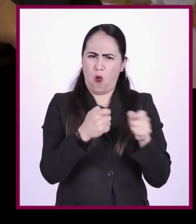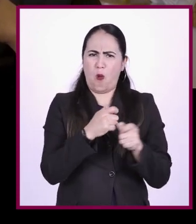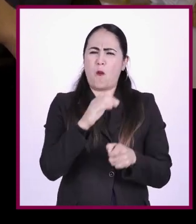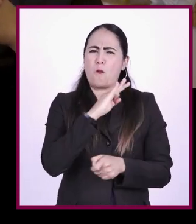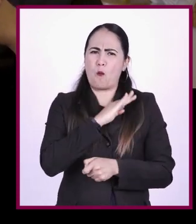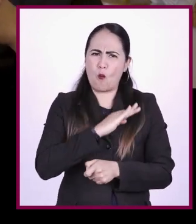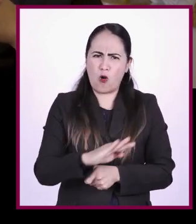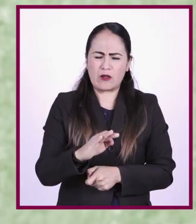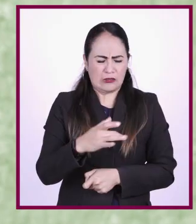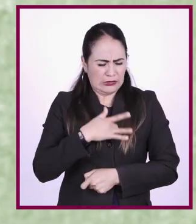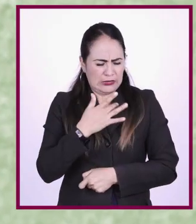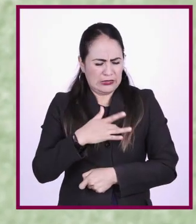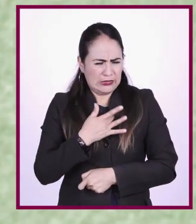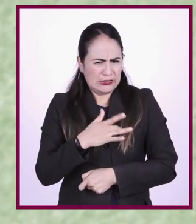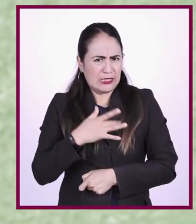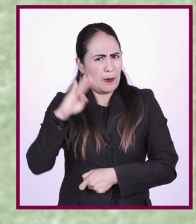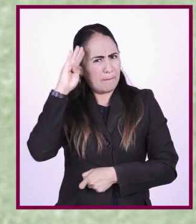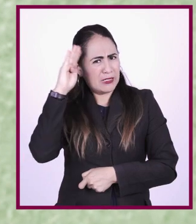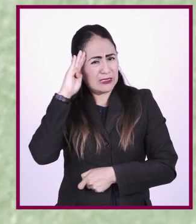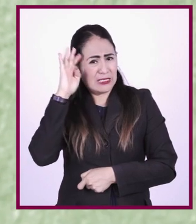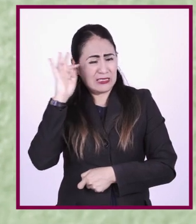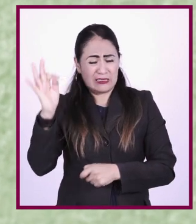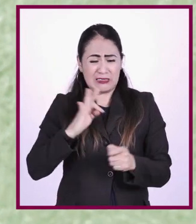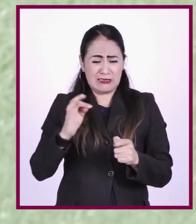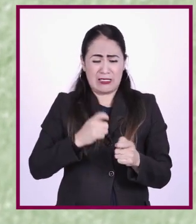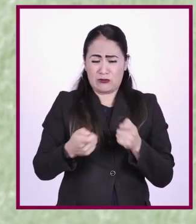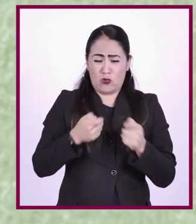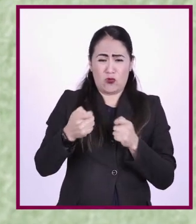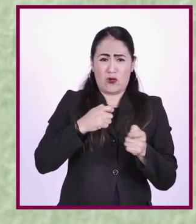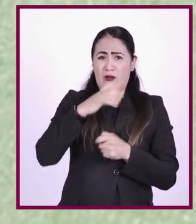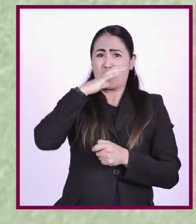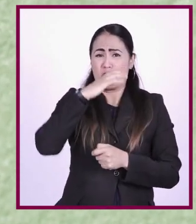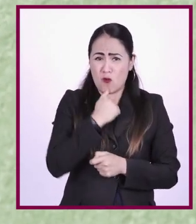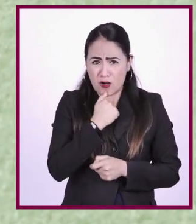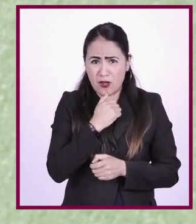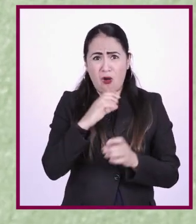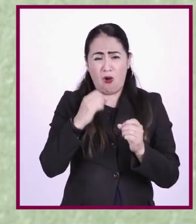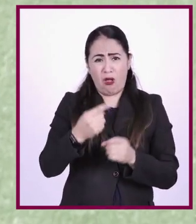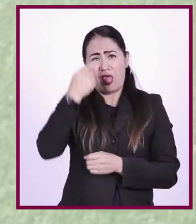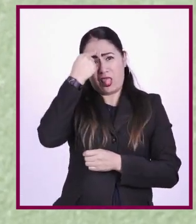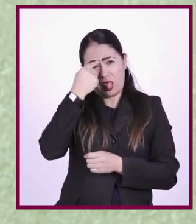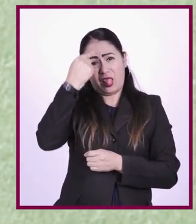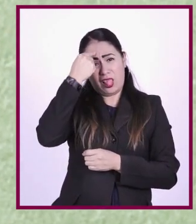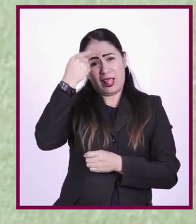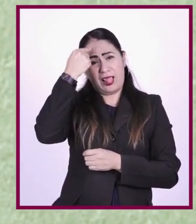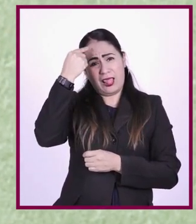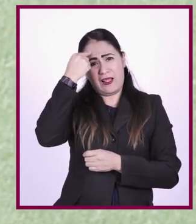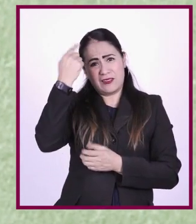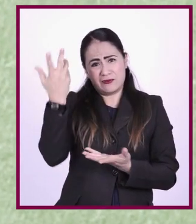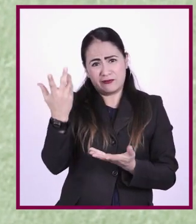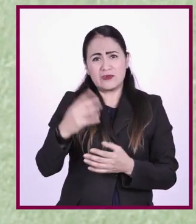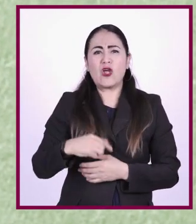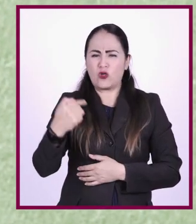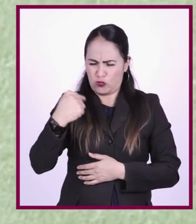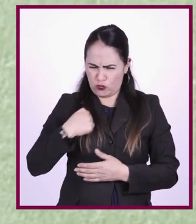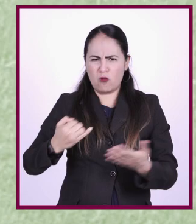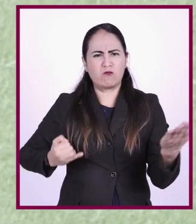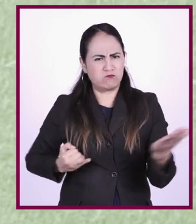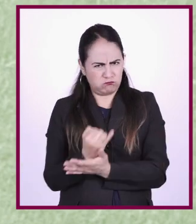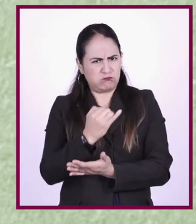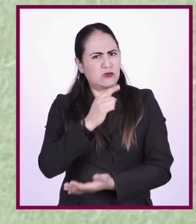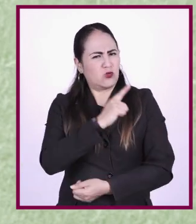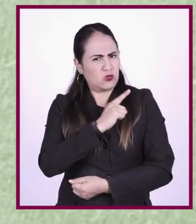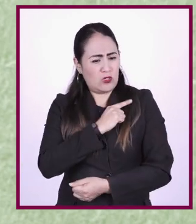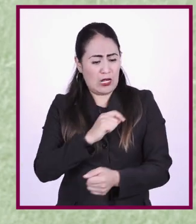que siento y pienso. Si me dejo arrollar por mi emoción o no. Si me obsesiono con lo que pienso o no. Porque yo decido